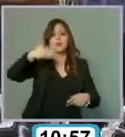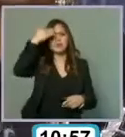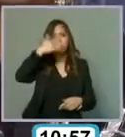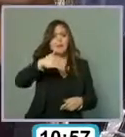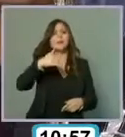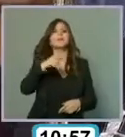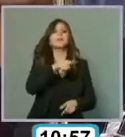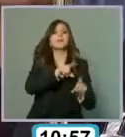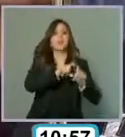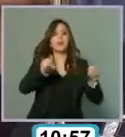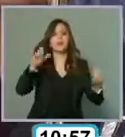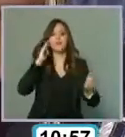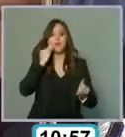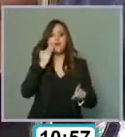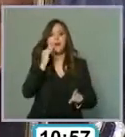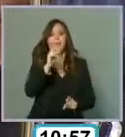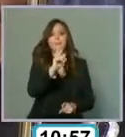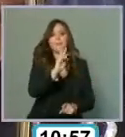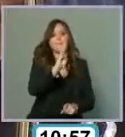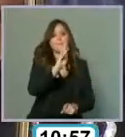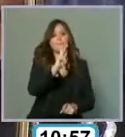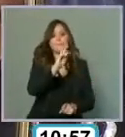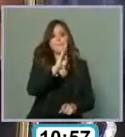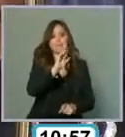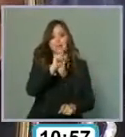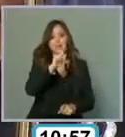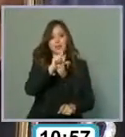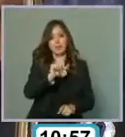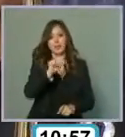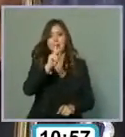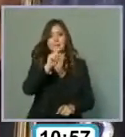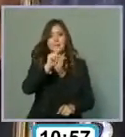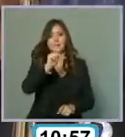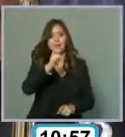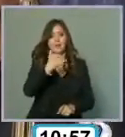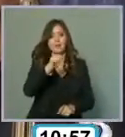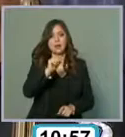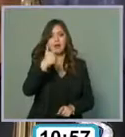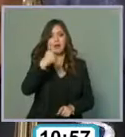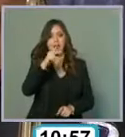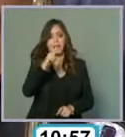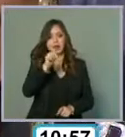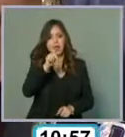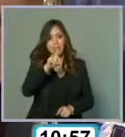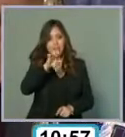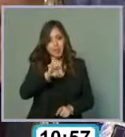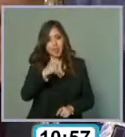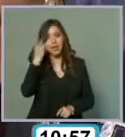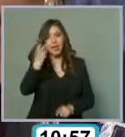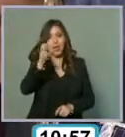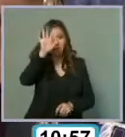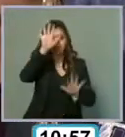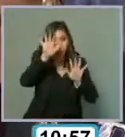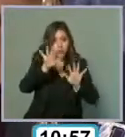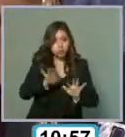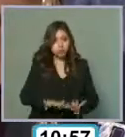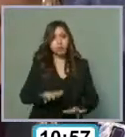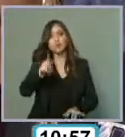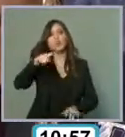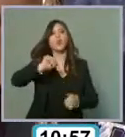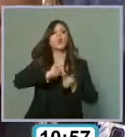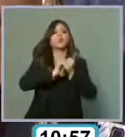Banda Playerande, Instagram, @Banda Playerande y en el Twitter, @Banda Playerande. Hasta la de ahí pueden encontrar cualquier información que necesiten saber de Banda Playerande, cotizaciones